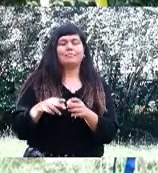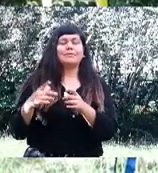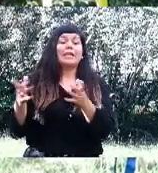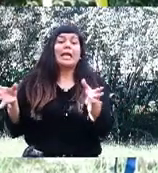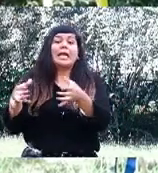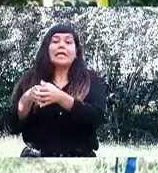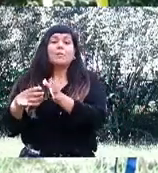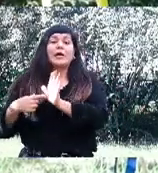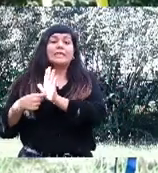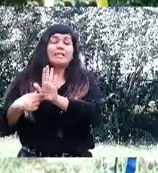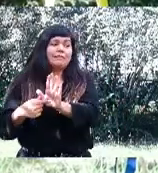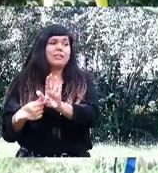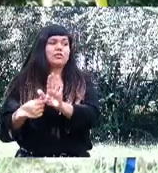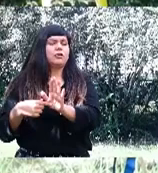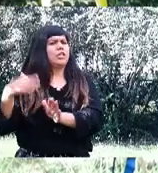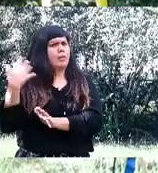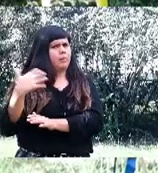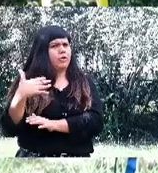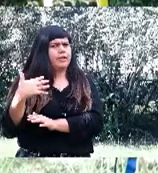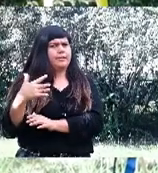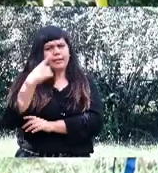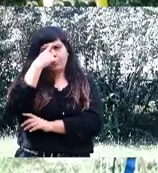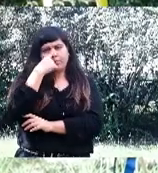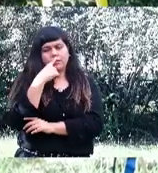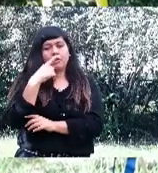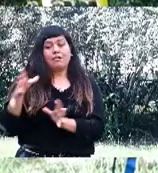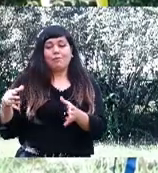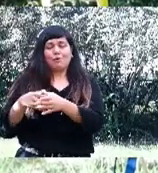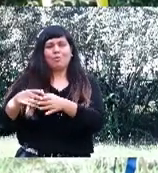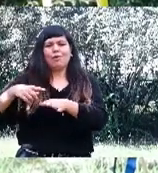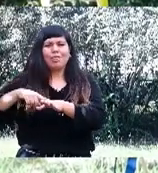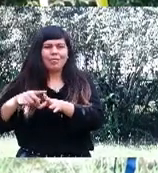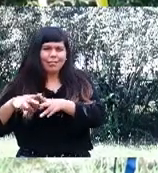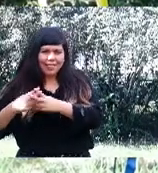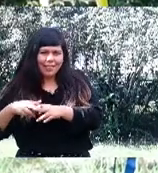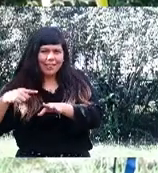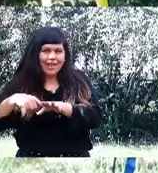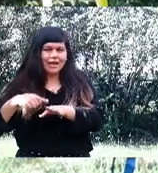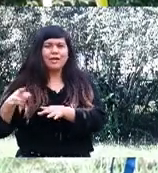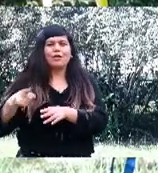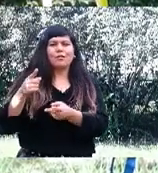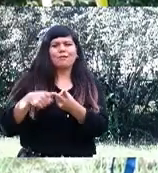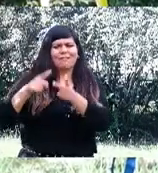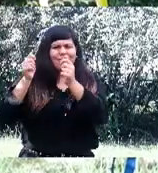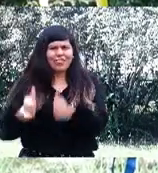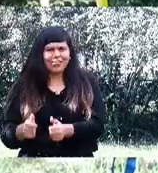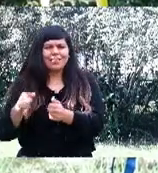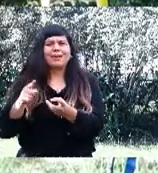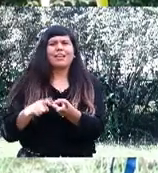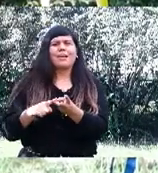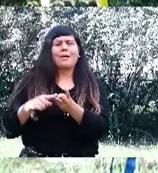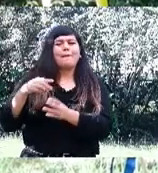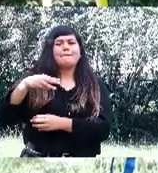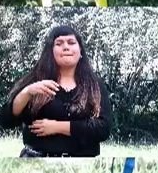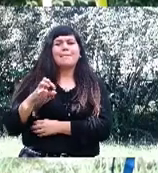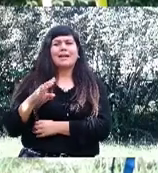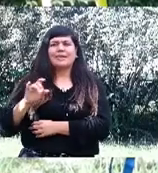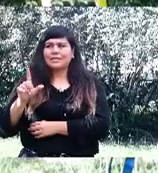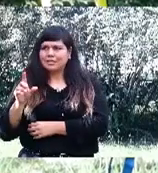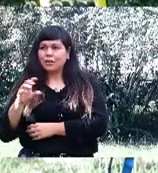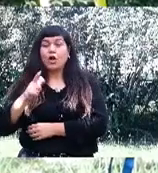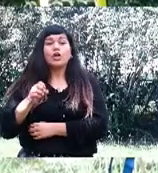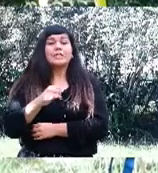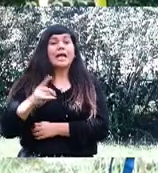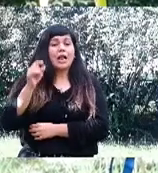que son un equipo clave dentro del museo son donde están todos los técnicos maestros eh eh el equipo liderado por Gonzalo que están la mayoría por ahí atrás